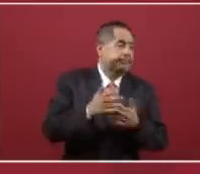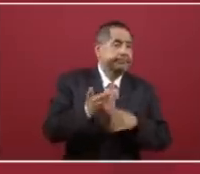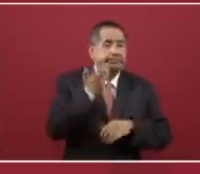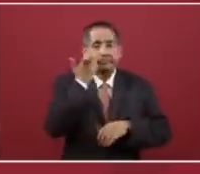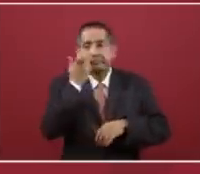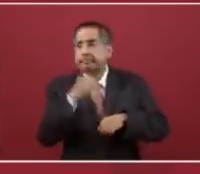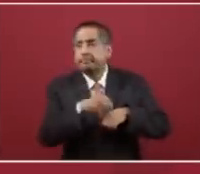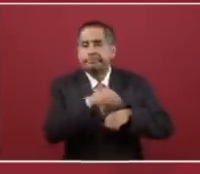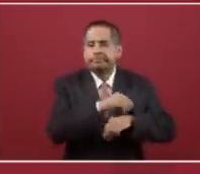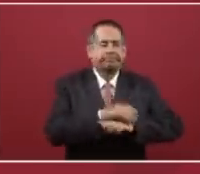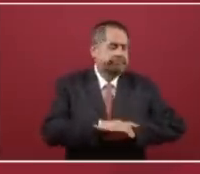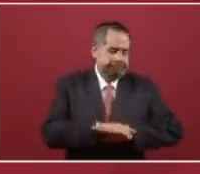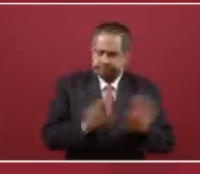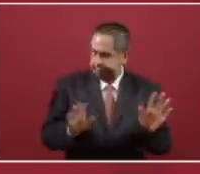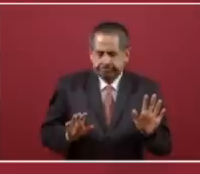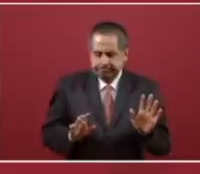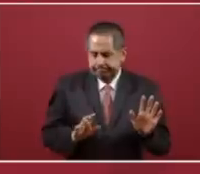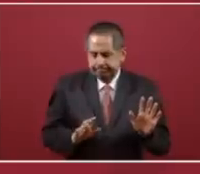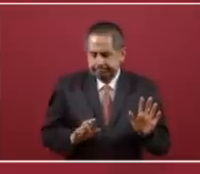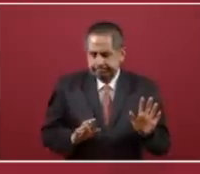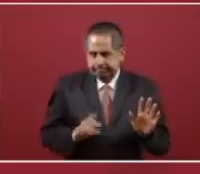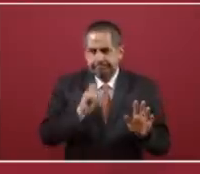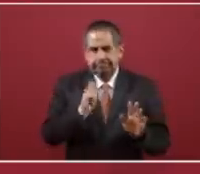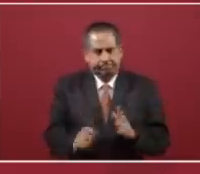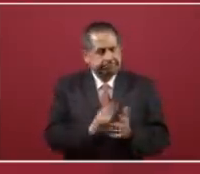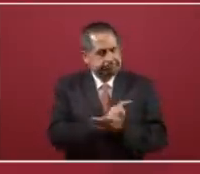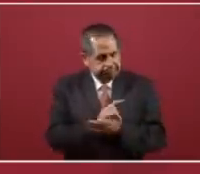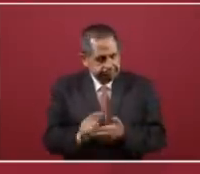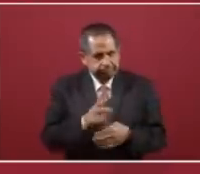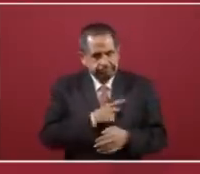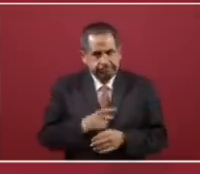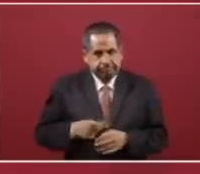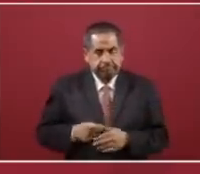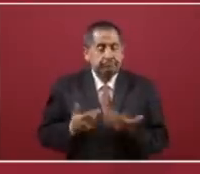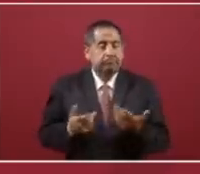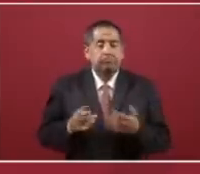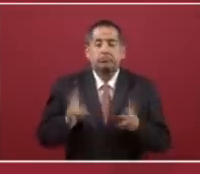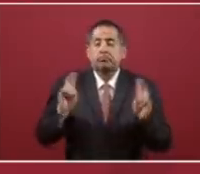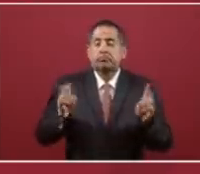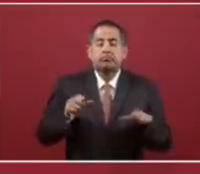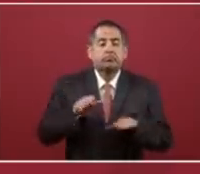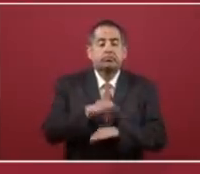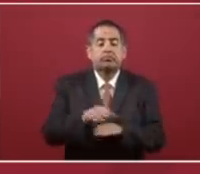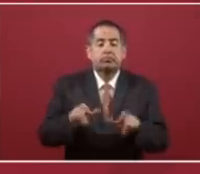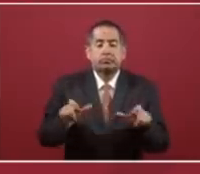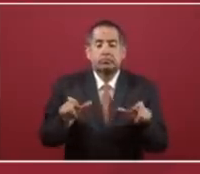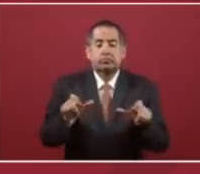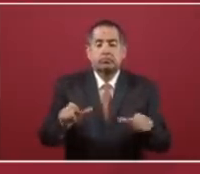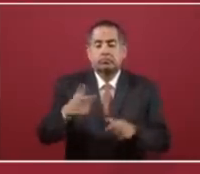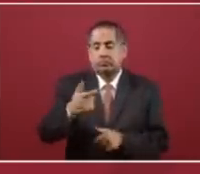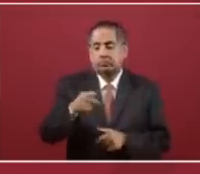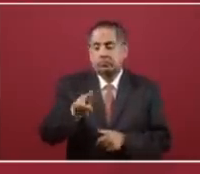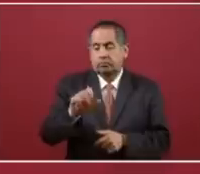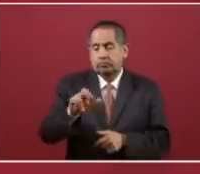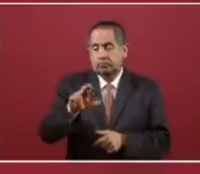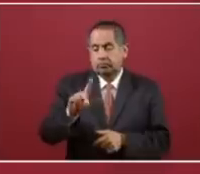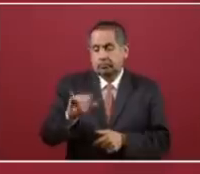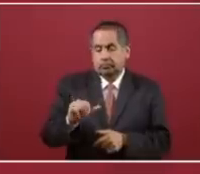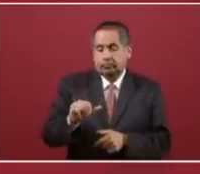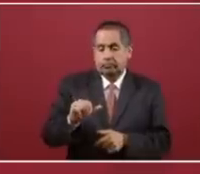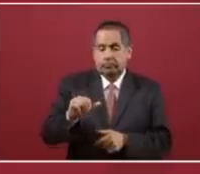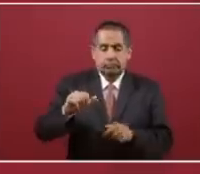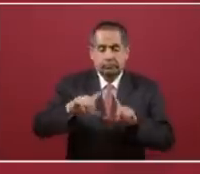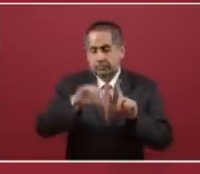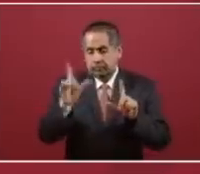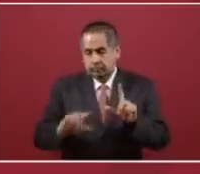no va a haber excusas ahora con la guardia nacional vamos a tener